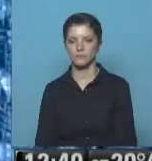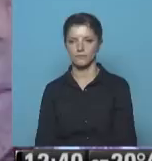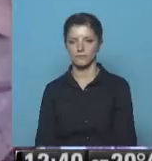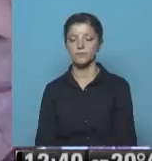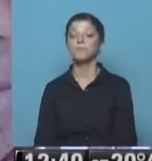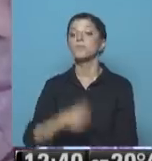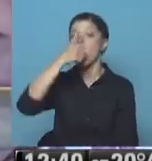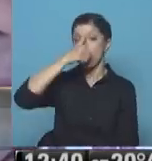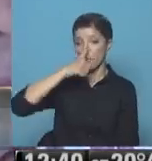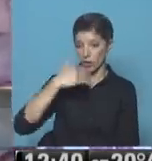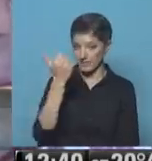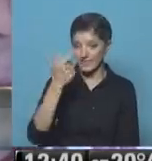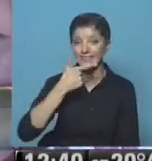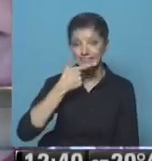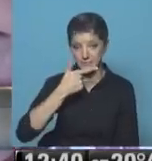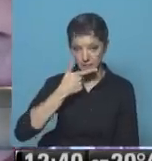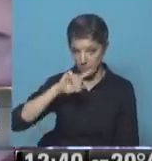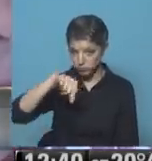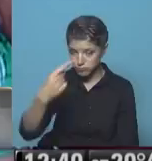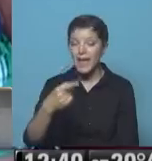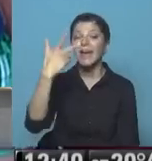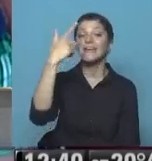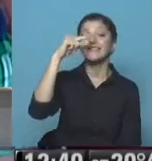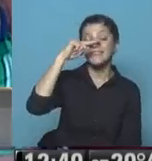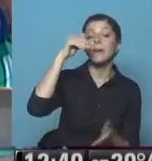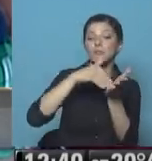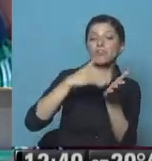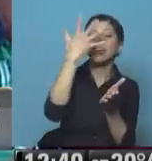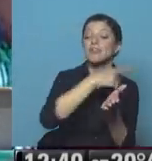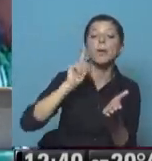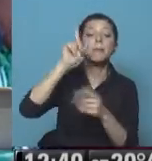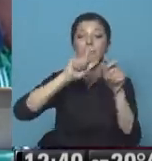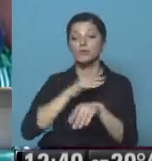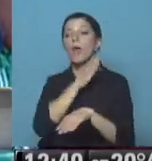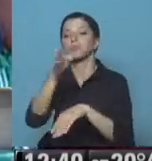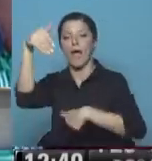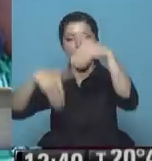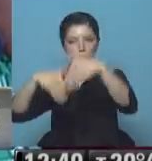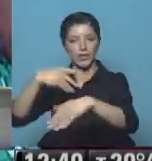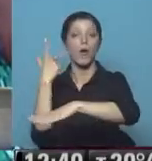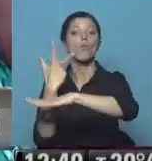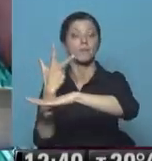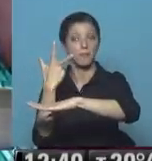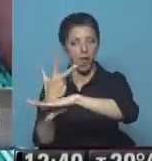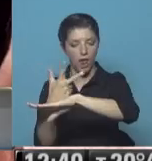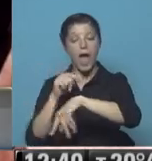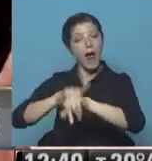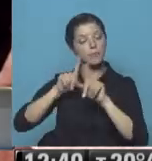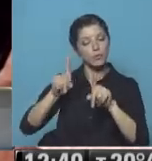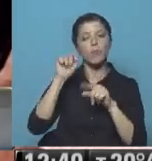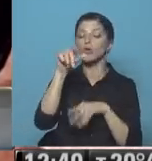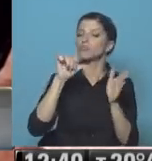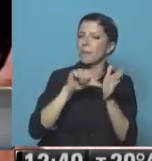El domingo 6 de septiembre, 7.500.000 ciudadanos van a las urnas en Guatemala, en momentos en que el país, sumido